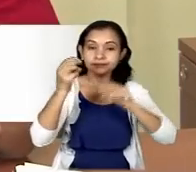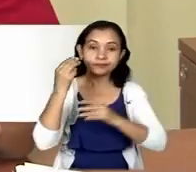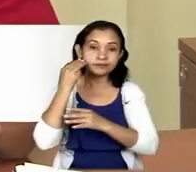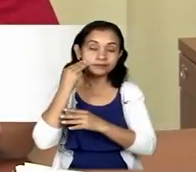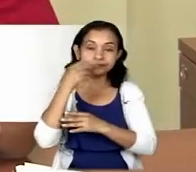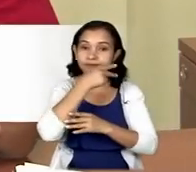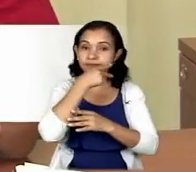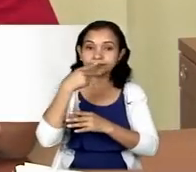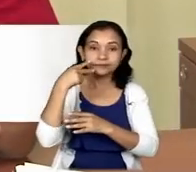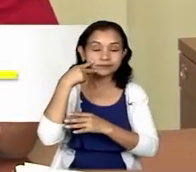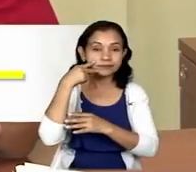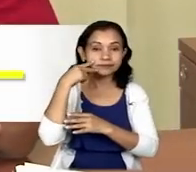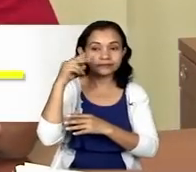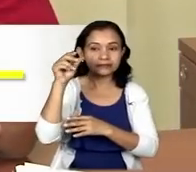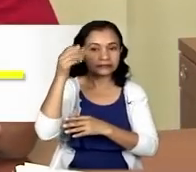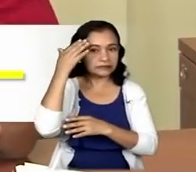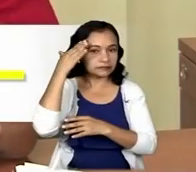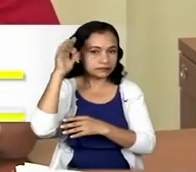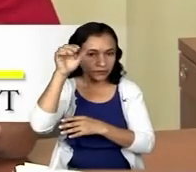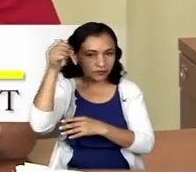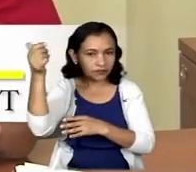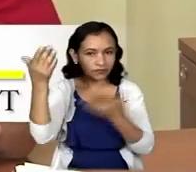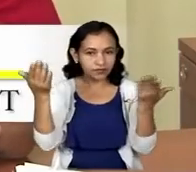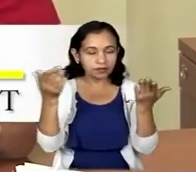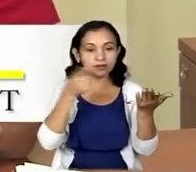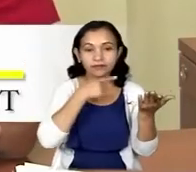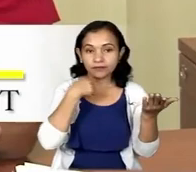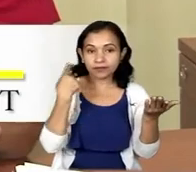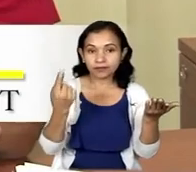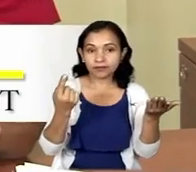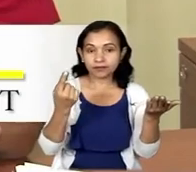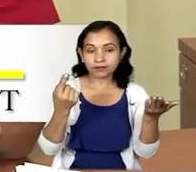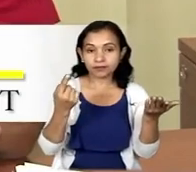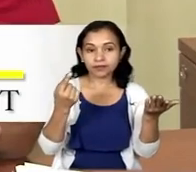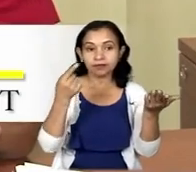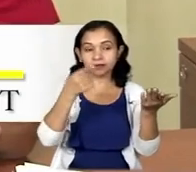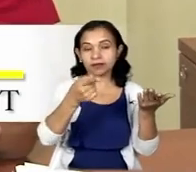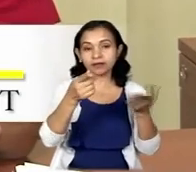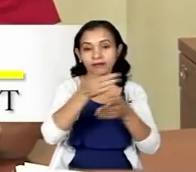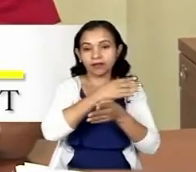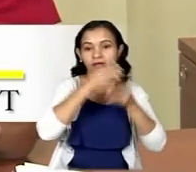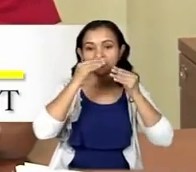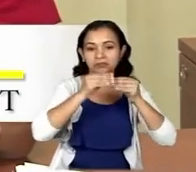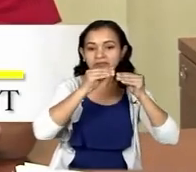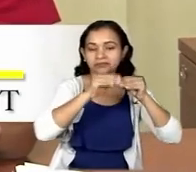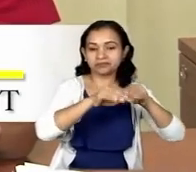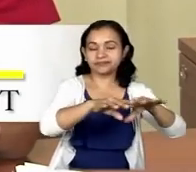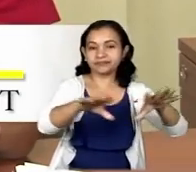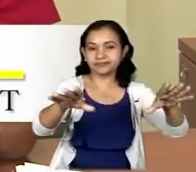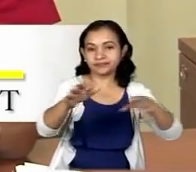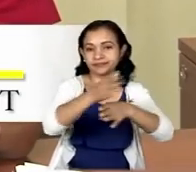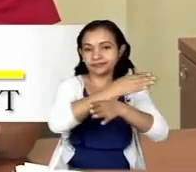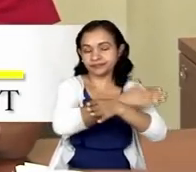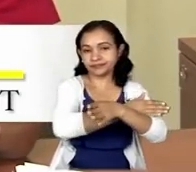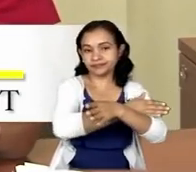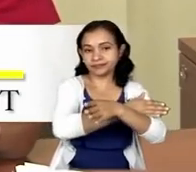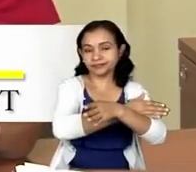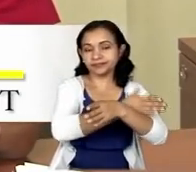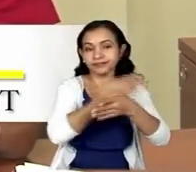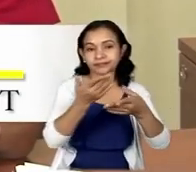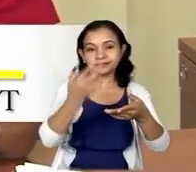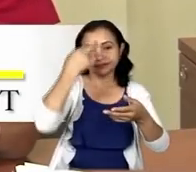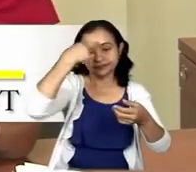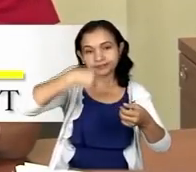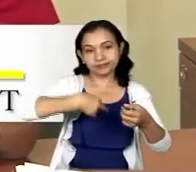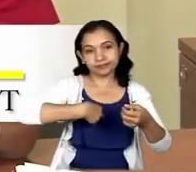familia saben de otra realidad. Esa es la verdad. O sea, esa campaña que ha tenido los que en su momento fueron y tuvieron la